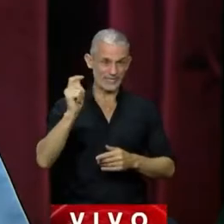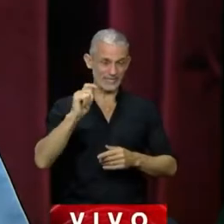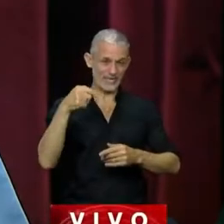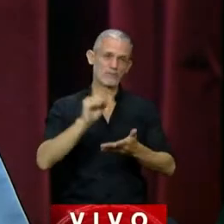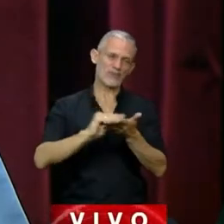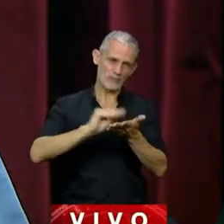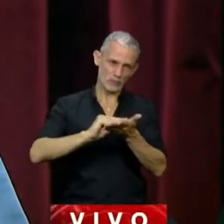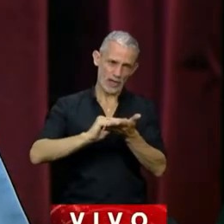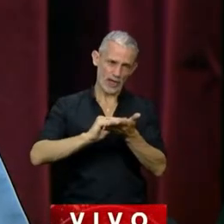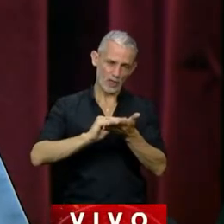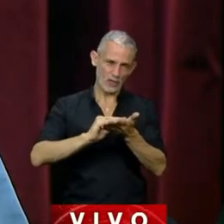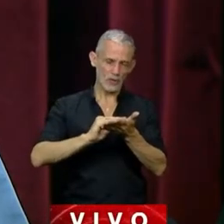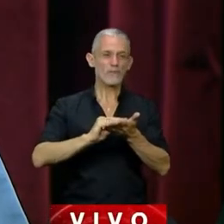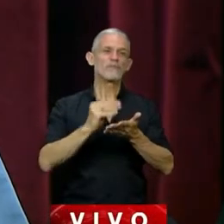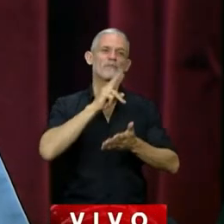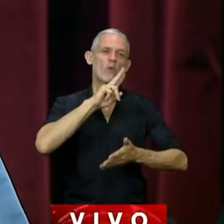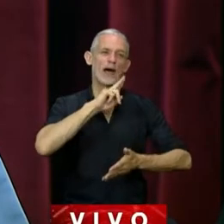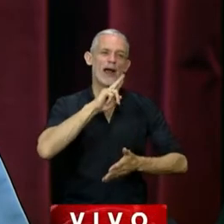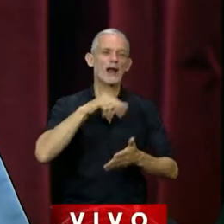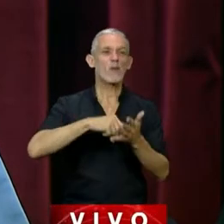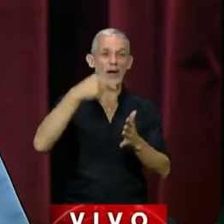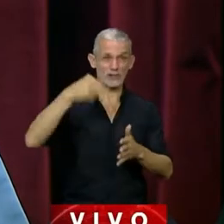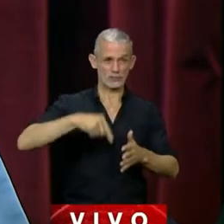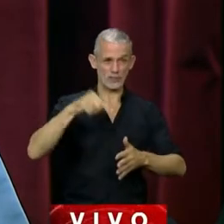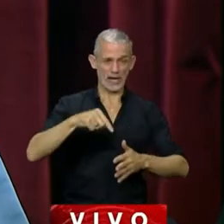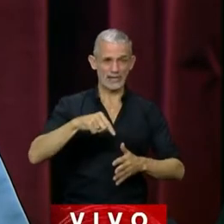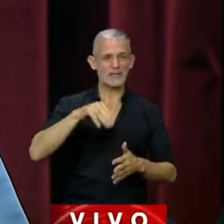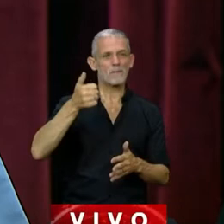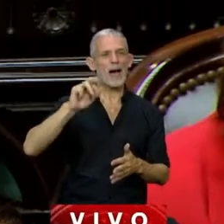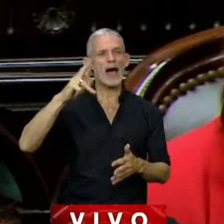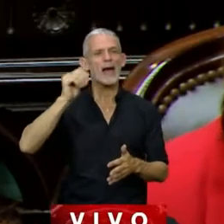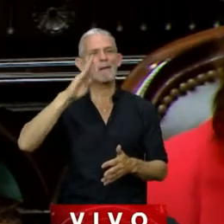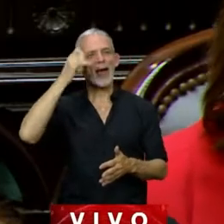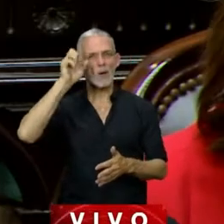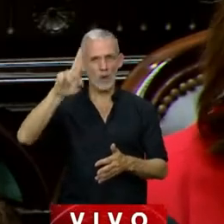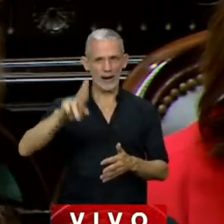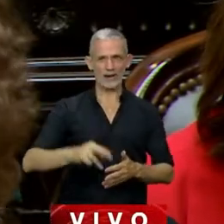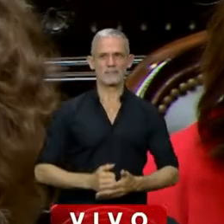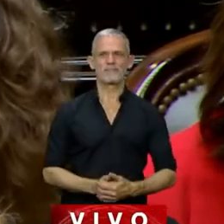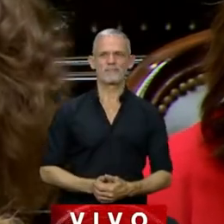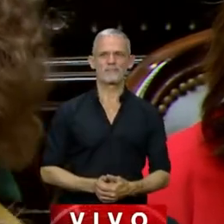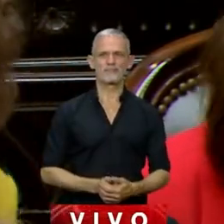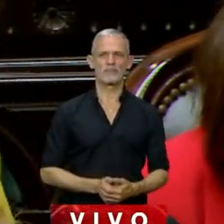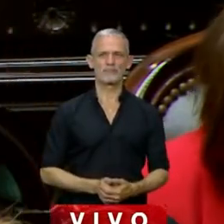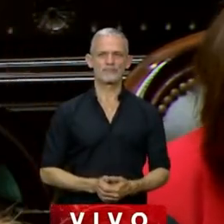Continúa en el uso de la palabra la diputada por la Ciudad de Buenos Aires, Mara Brauer.